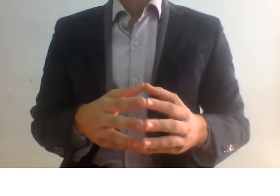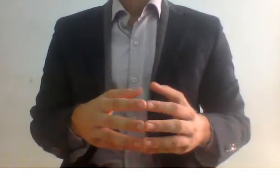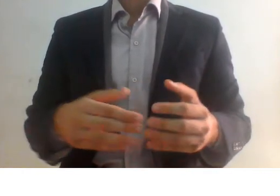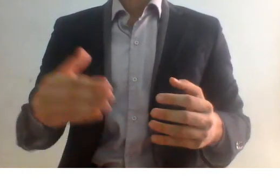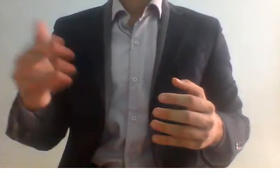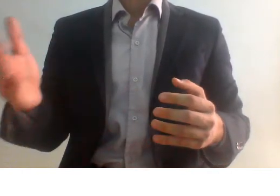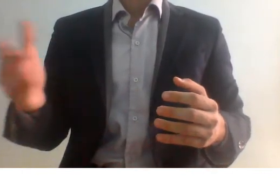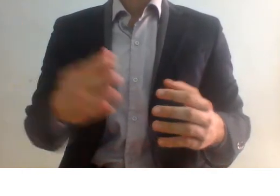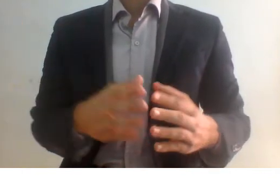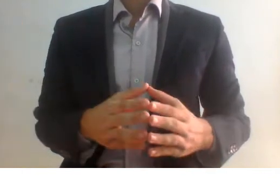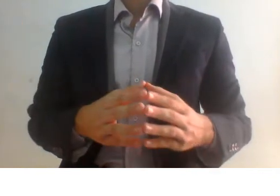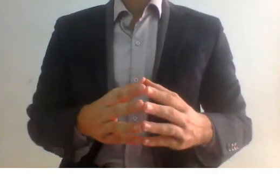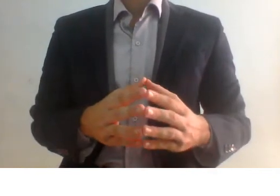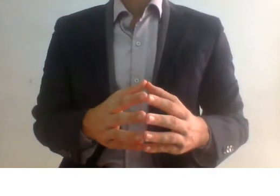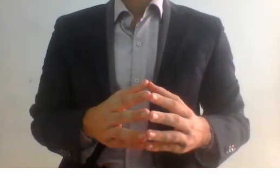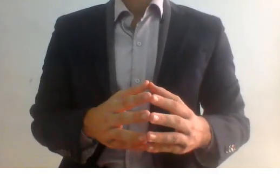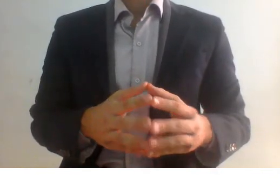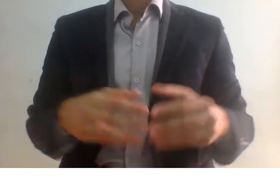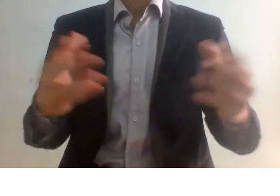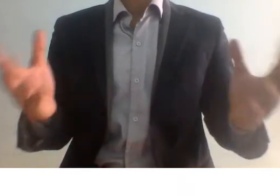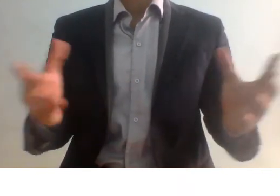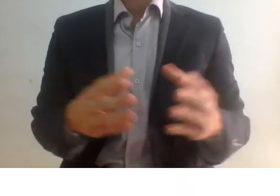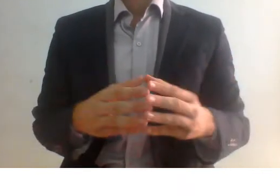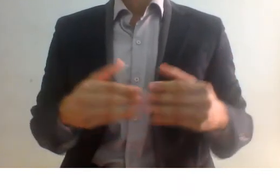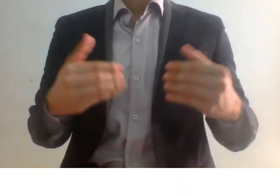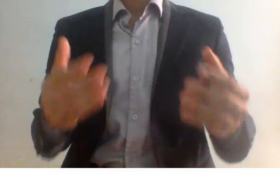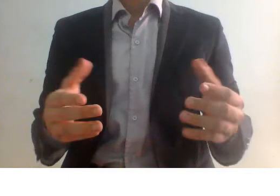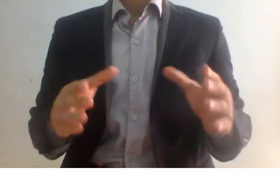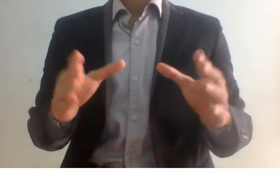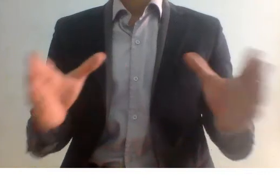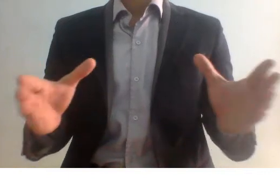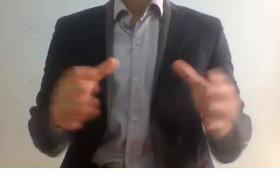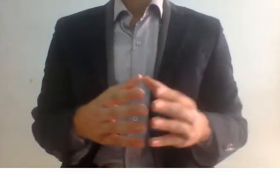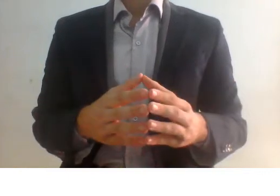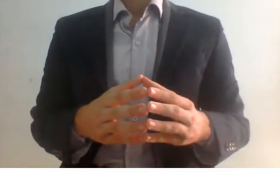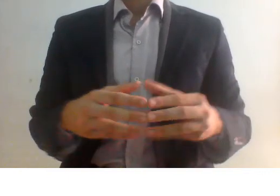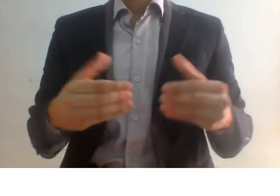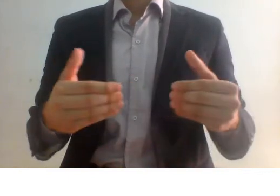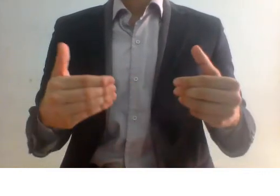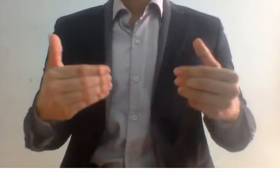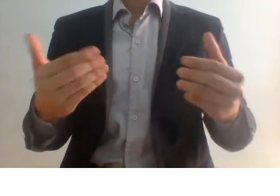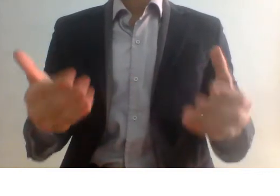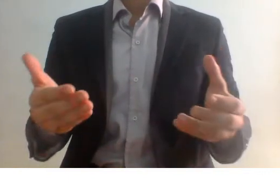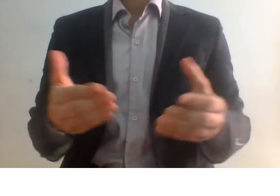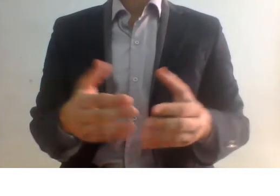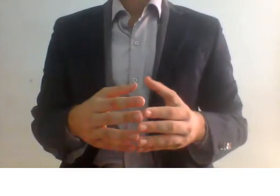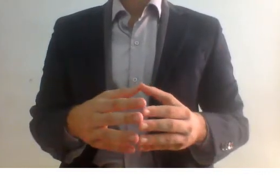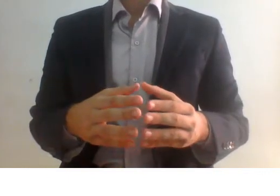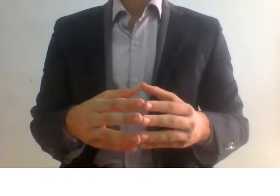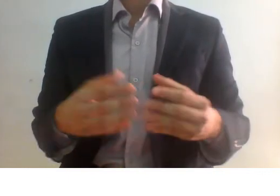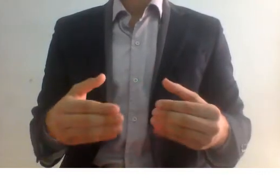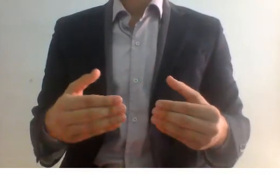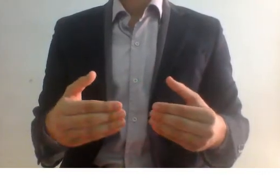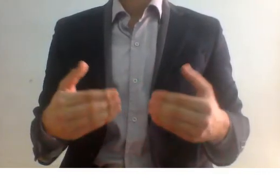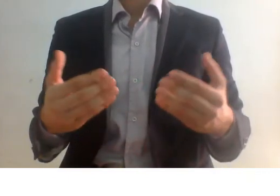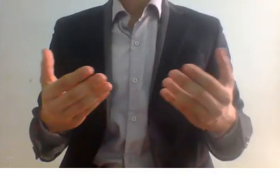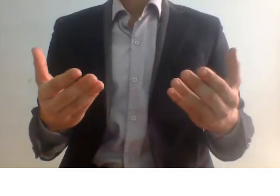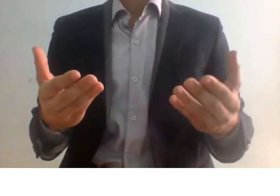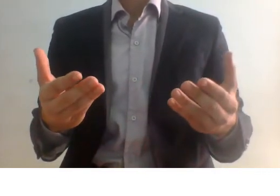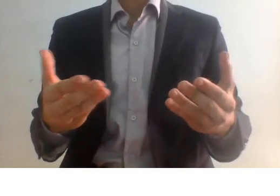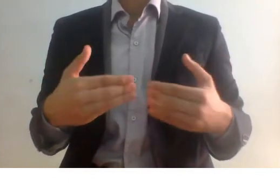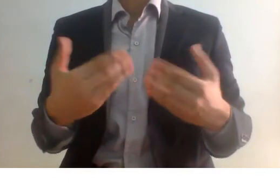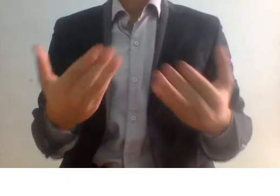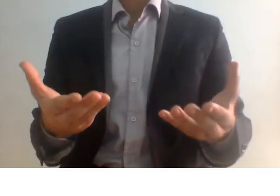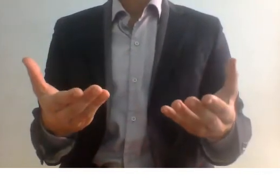no van a tener absolutamente ni un solo peso, o no van a tener realmente un recurso real para poder sobrevivir. Ese es el problema del outsourcing. Incluso